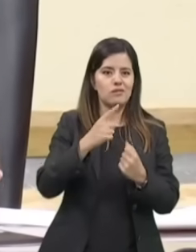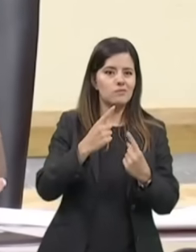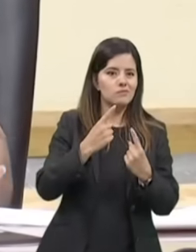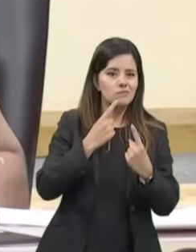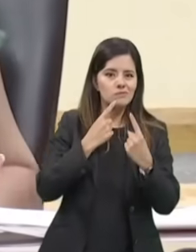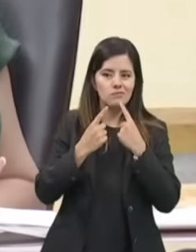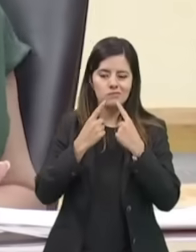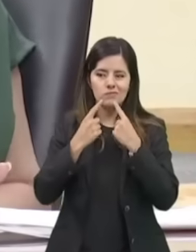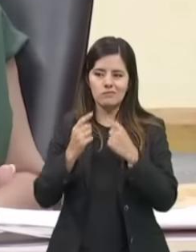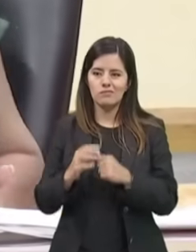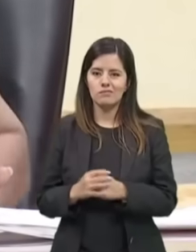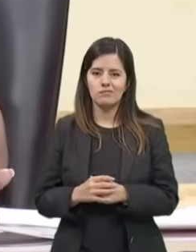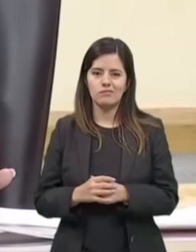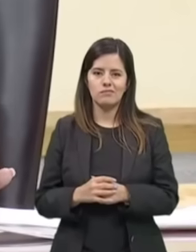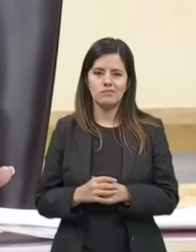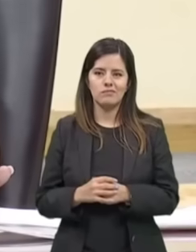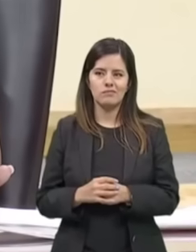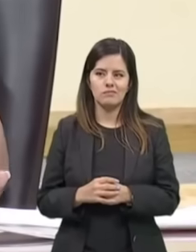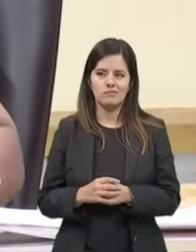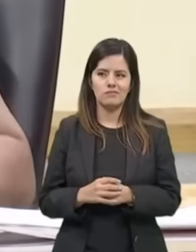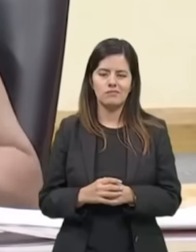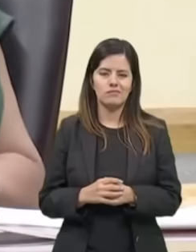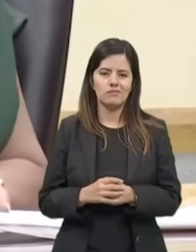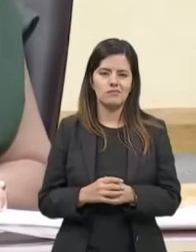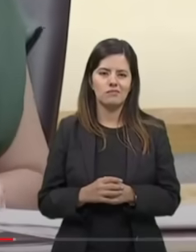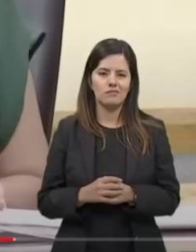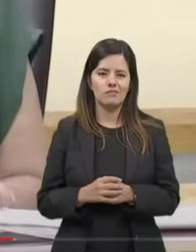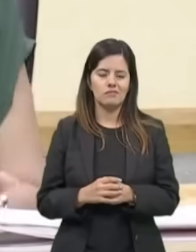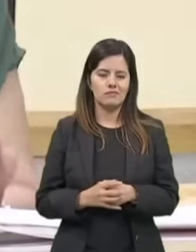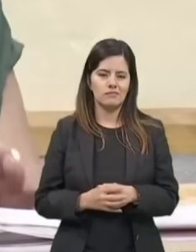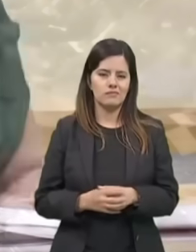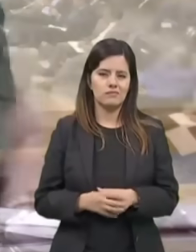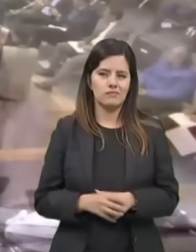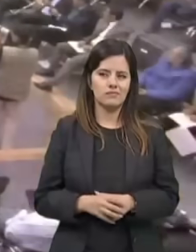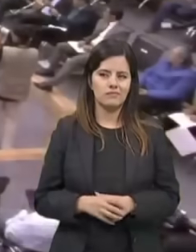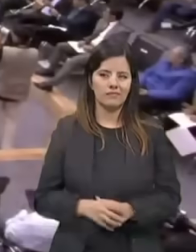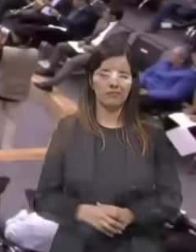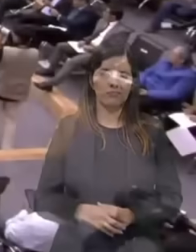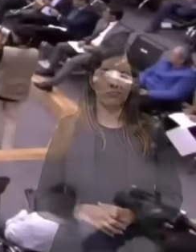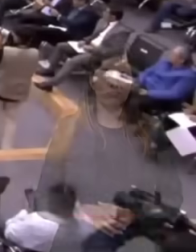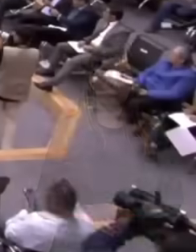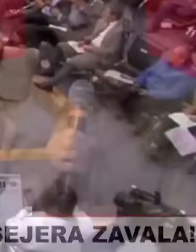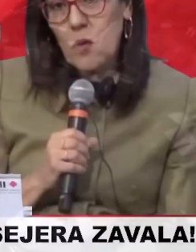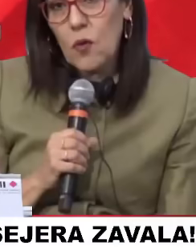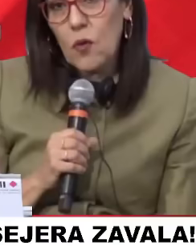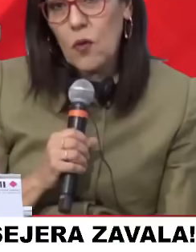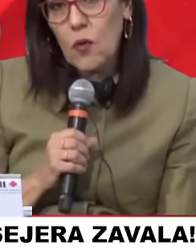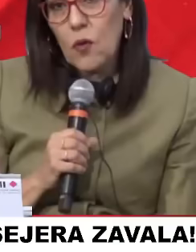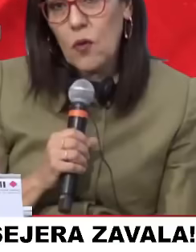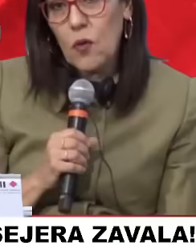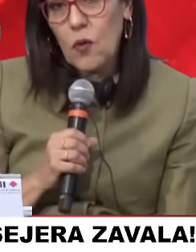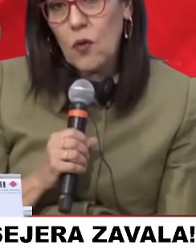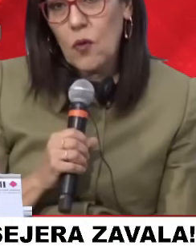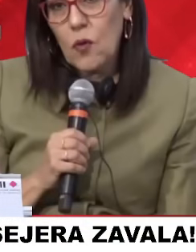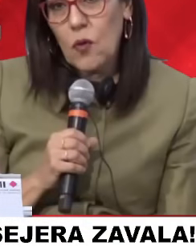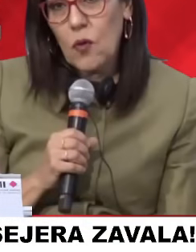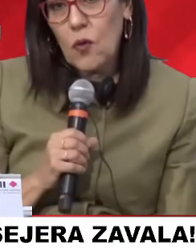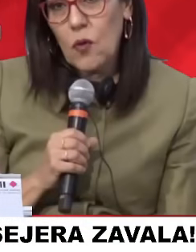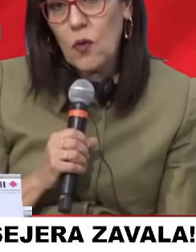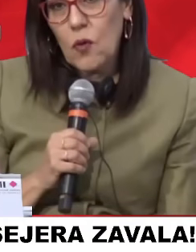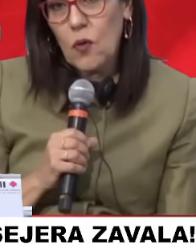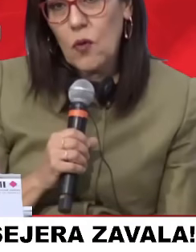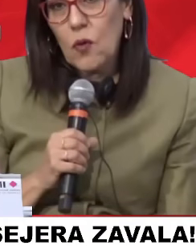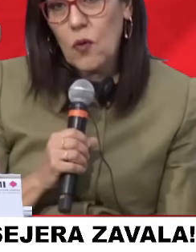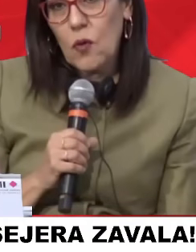la autoridad que tiene Guadalupe Tadei Zavala. ¿Qué es lo que ella le corresponde a Guadalupe Tadei Zavala? Pues cuidar